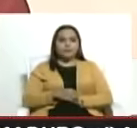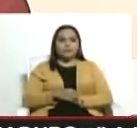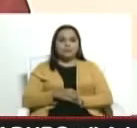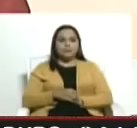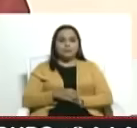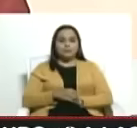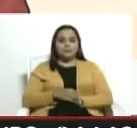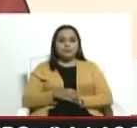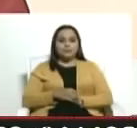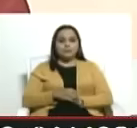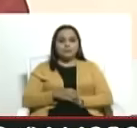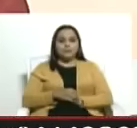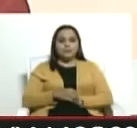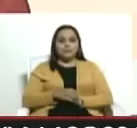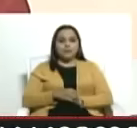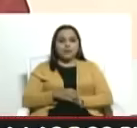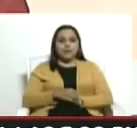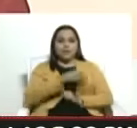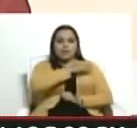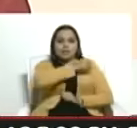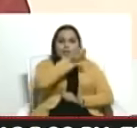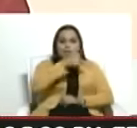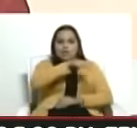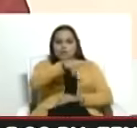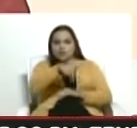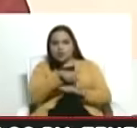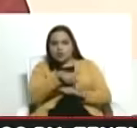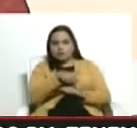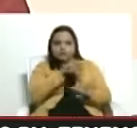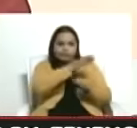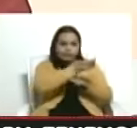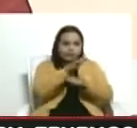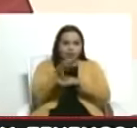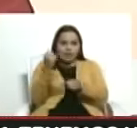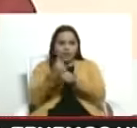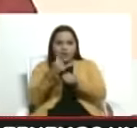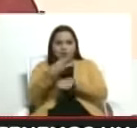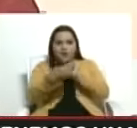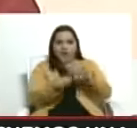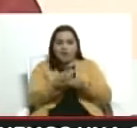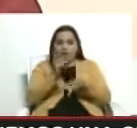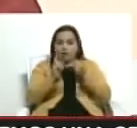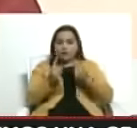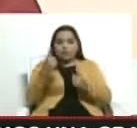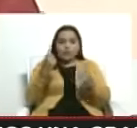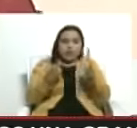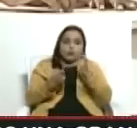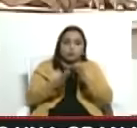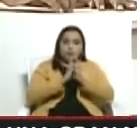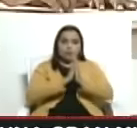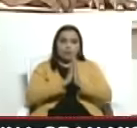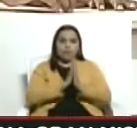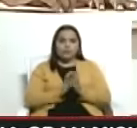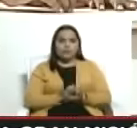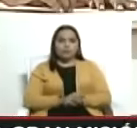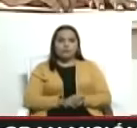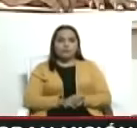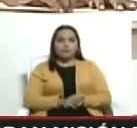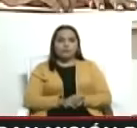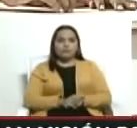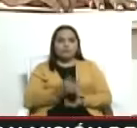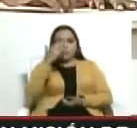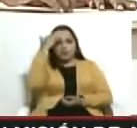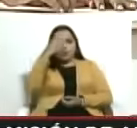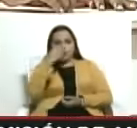el futuro. Entonces, la Dirección Nacional, a las tareas que tenemos que cumplir, si hay alguna pregunta, por favor. Saludos,